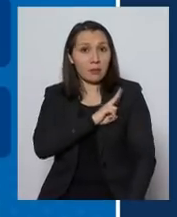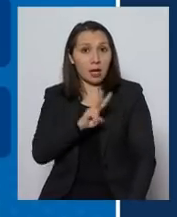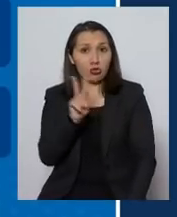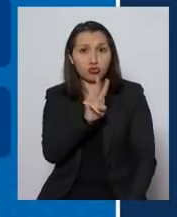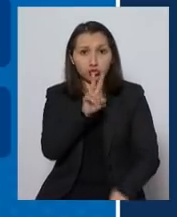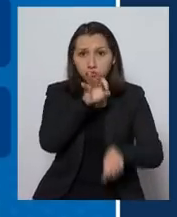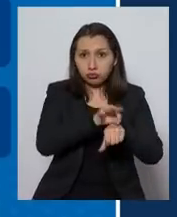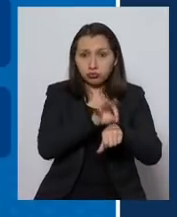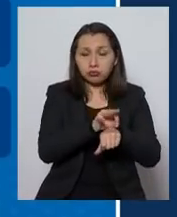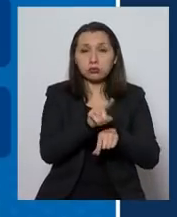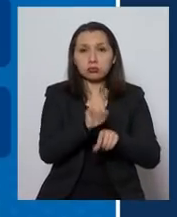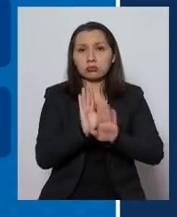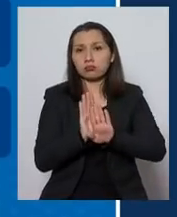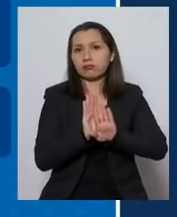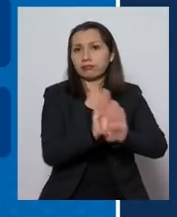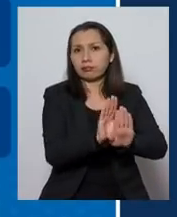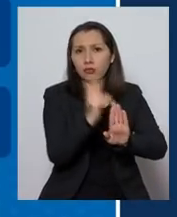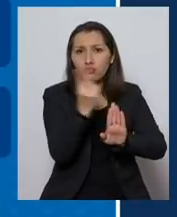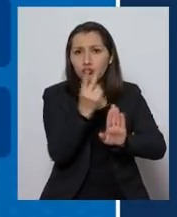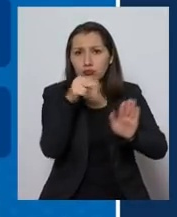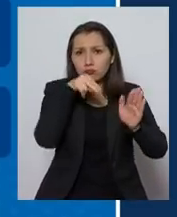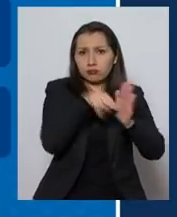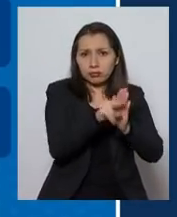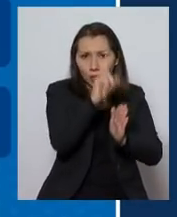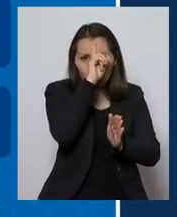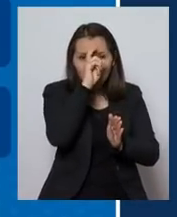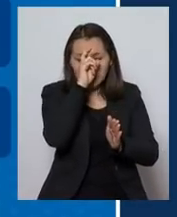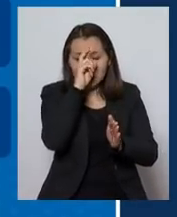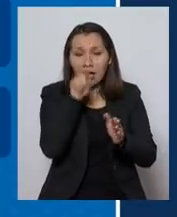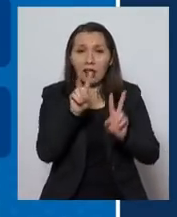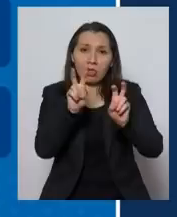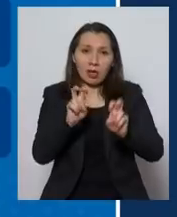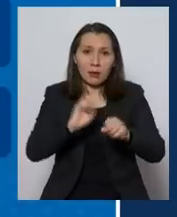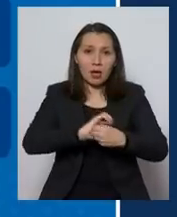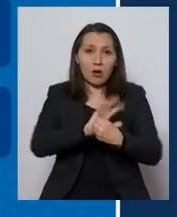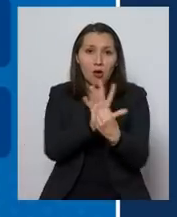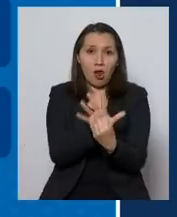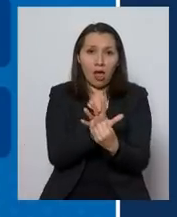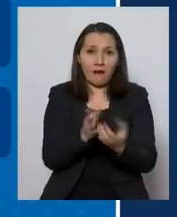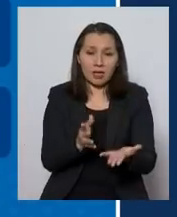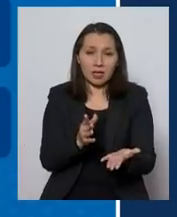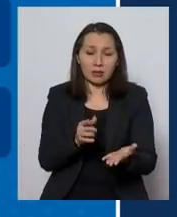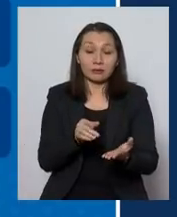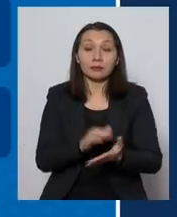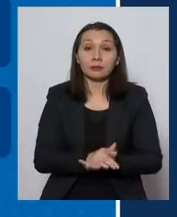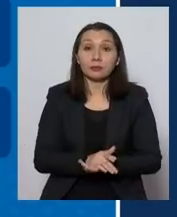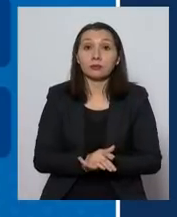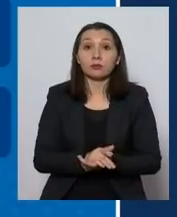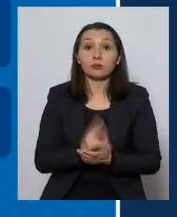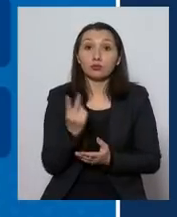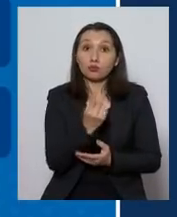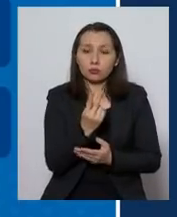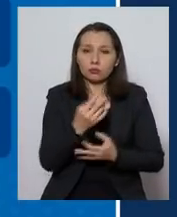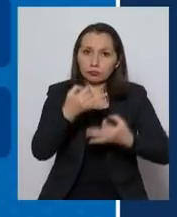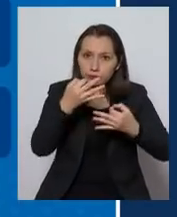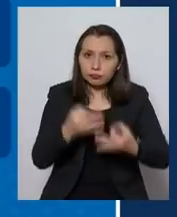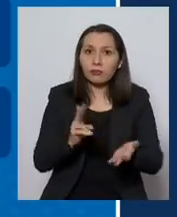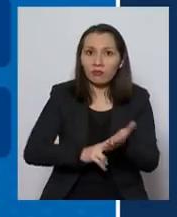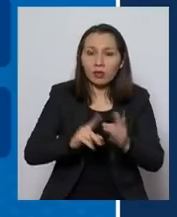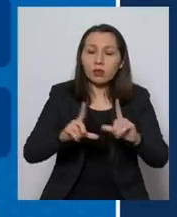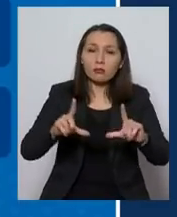y que hoy día se encuentran hospitalizados a causa del coronavirus. Ellos son el rostro vivo de